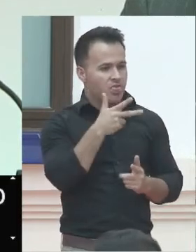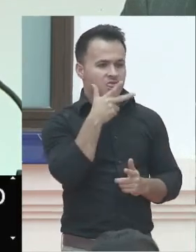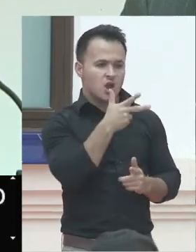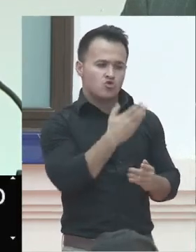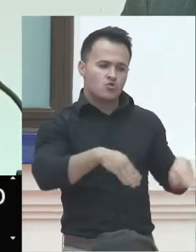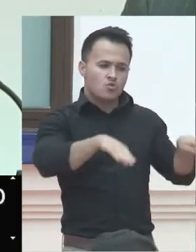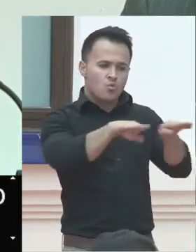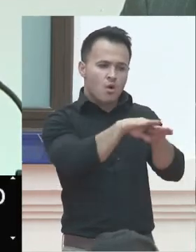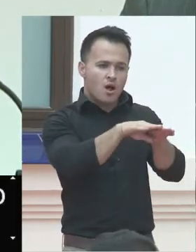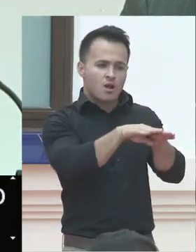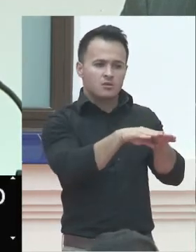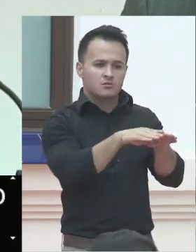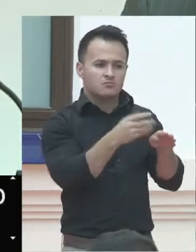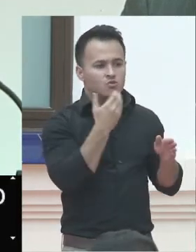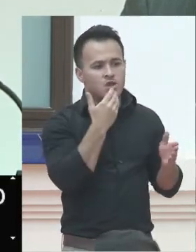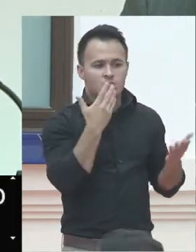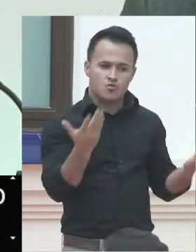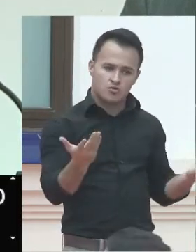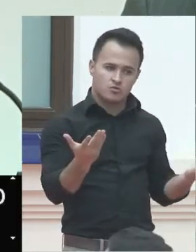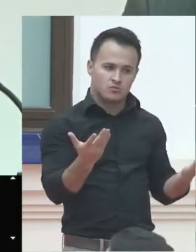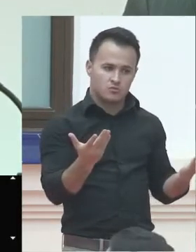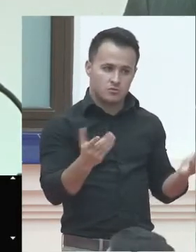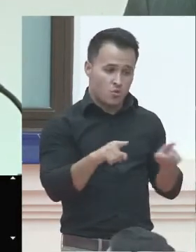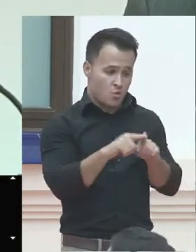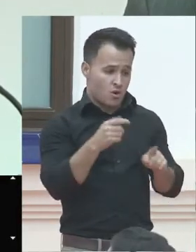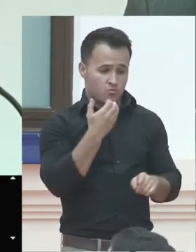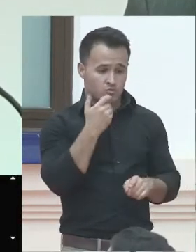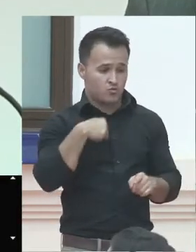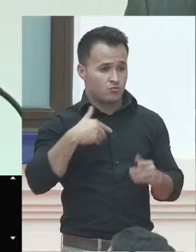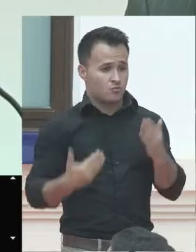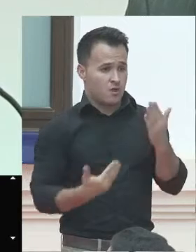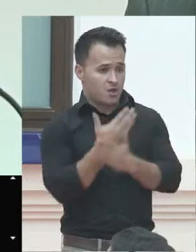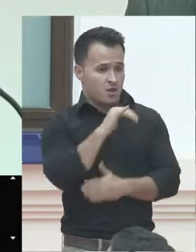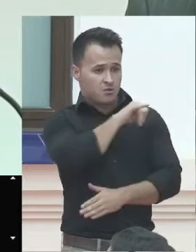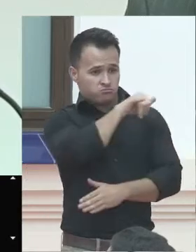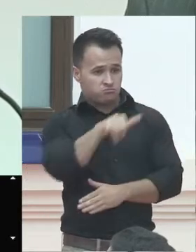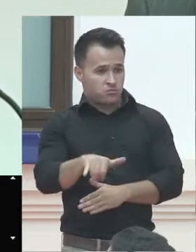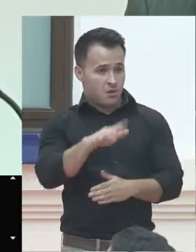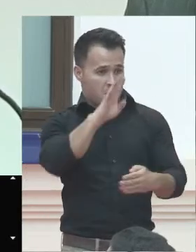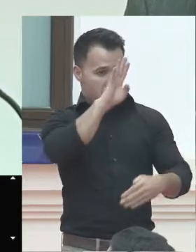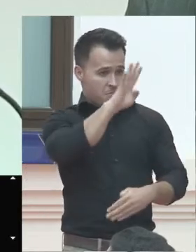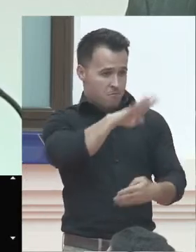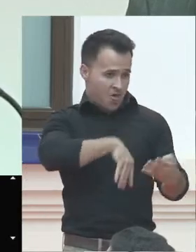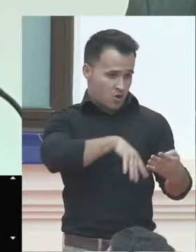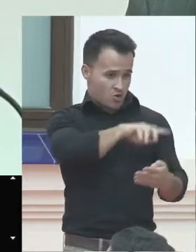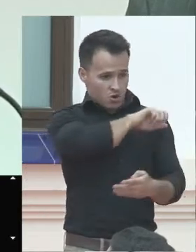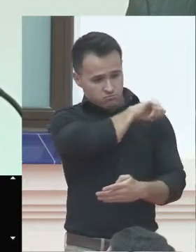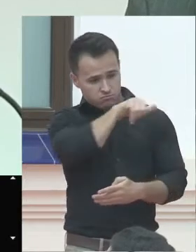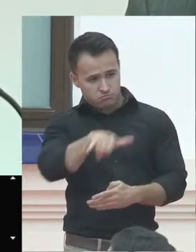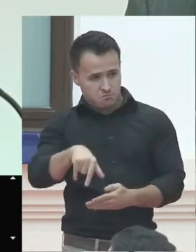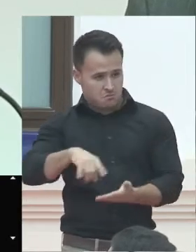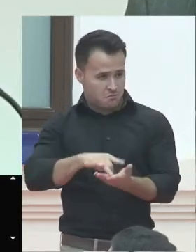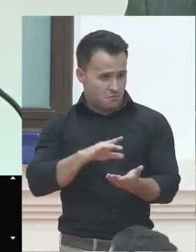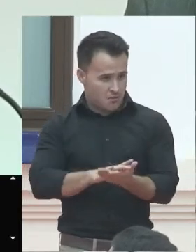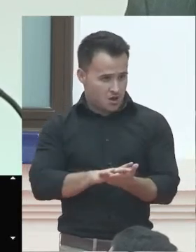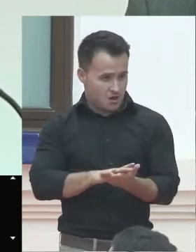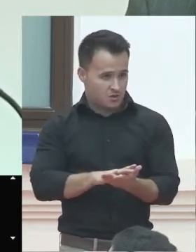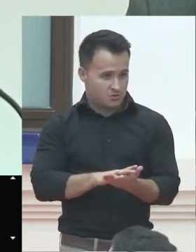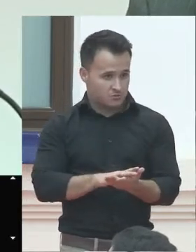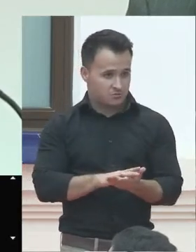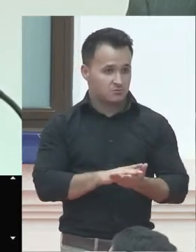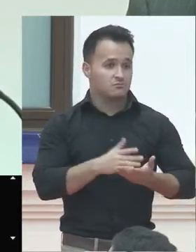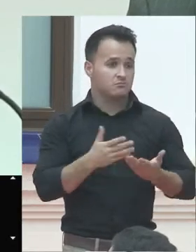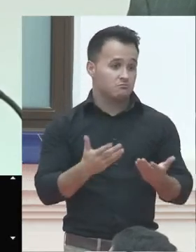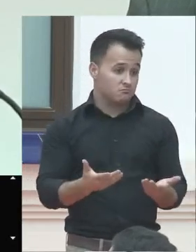mismas posibilidades de acceder por igual, como yo esta mañana he hecho, de venir en un avión desde Barcelona hasta Málaga, con el madrugón que ha supuesto